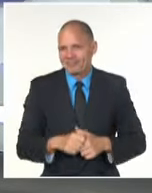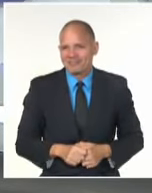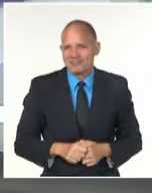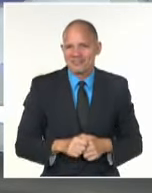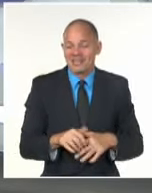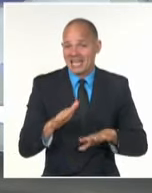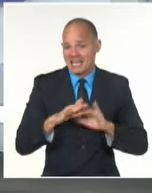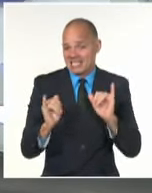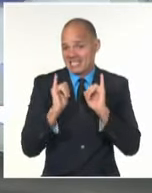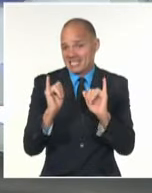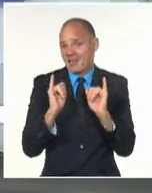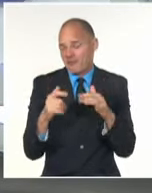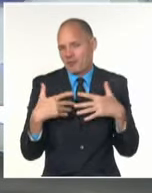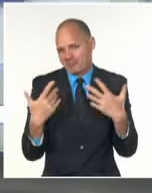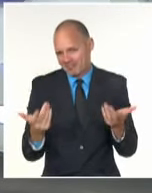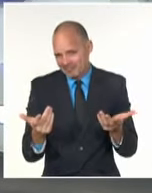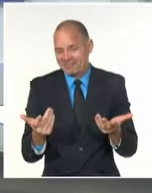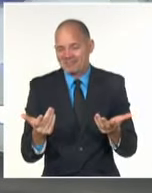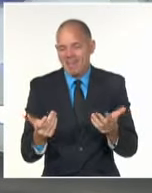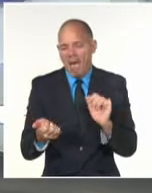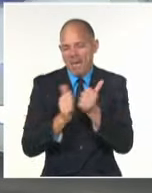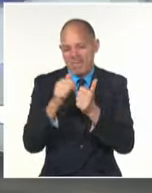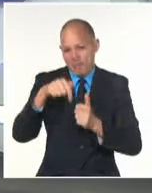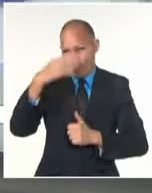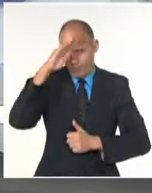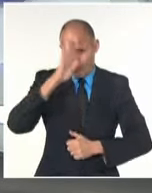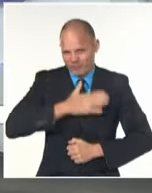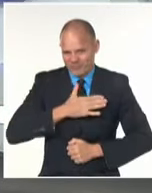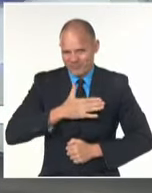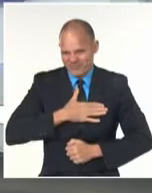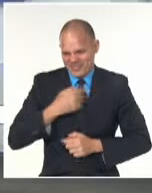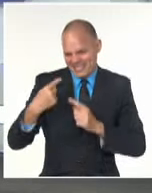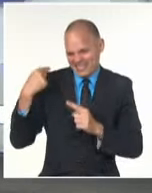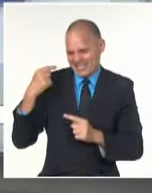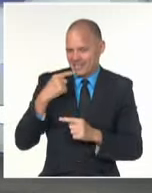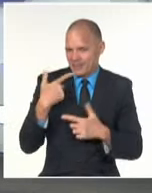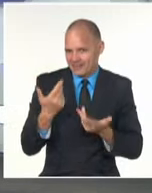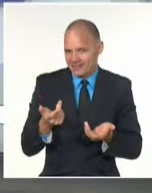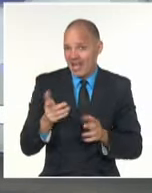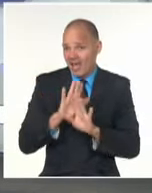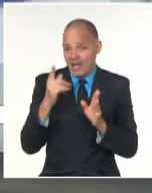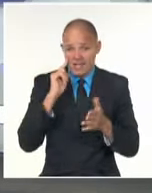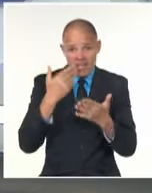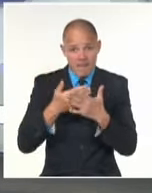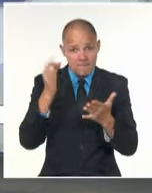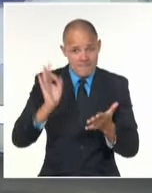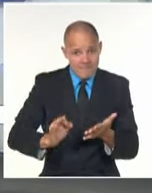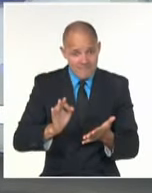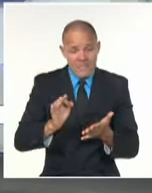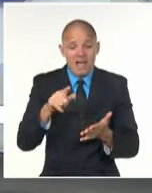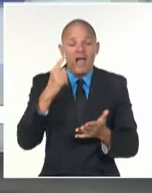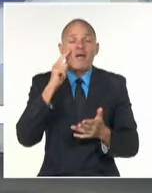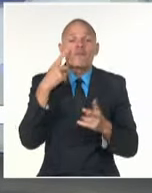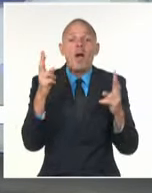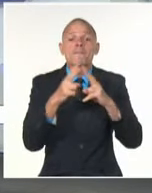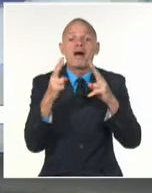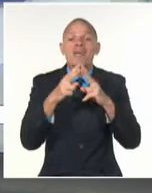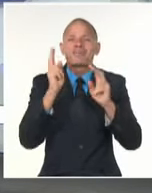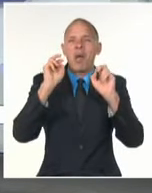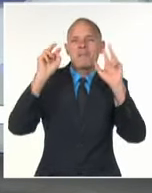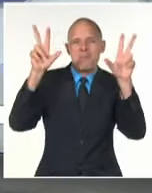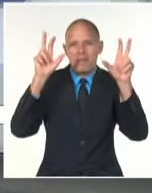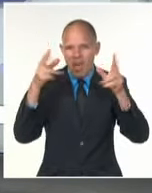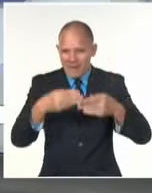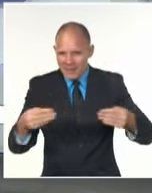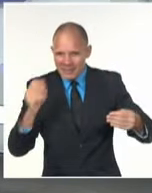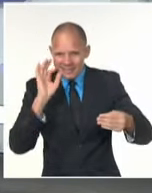noticias más agradables del deporte cubano en los últimos días, además de la gran demostración de nuestra pareja masculina de voleibol de playa, lo fue